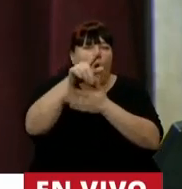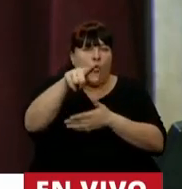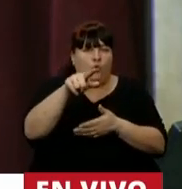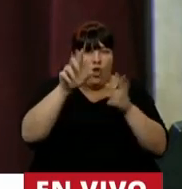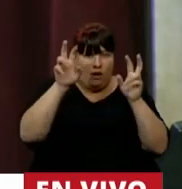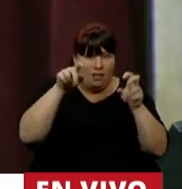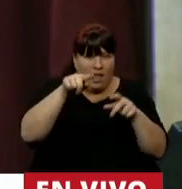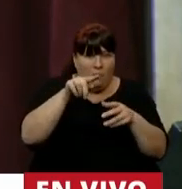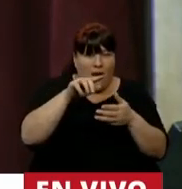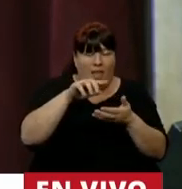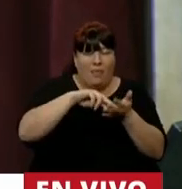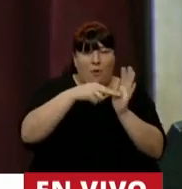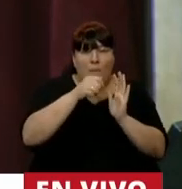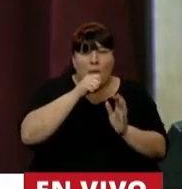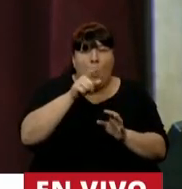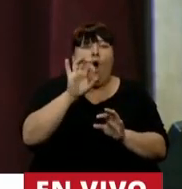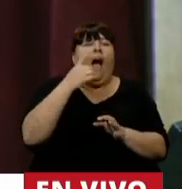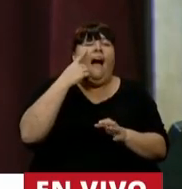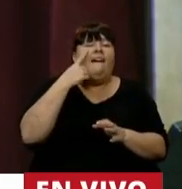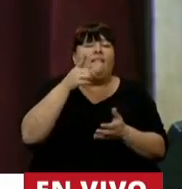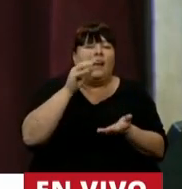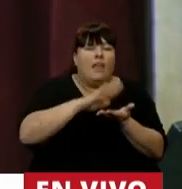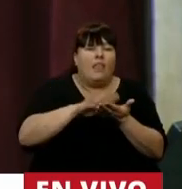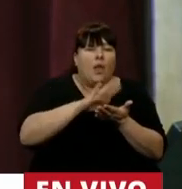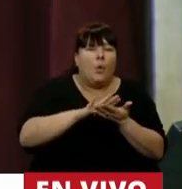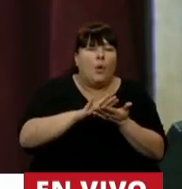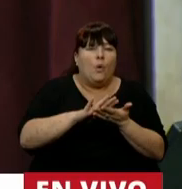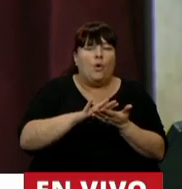problema. O a ver, intente, a ver.